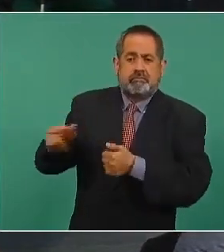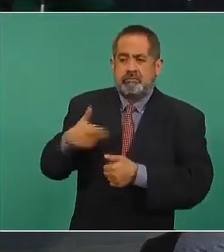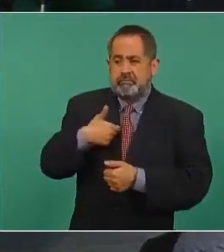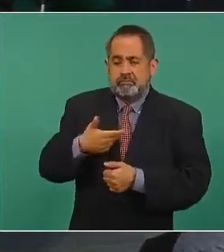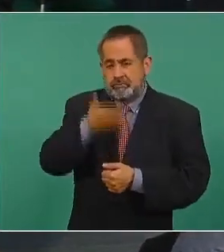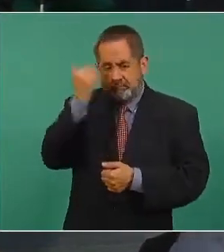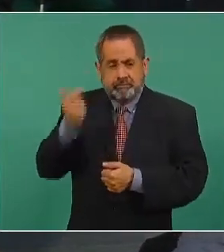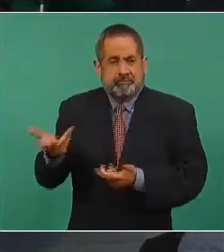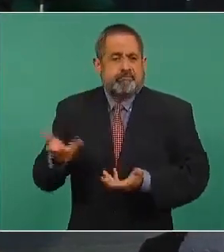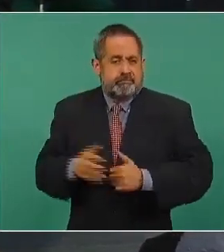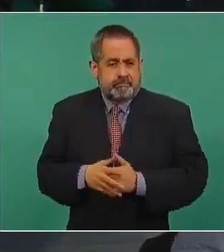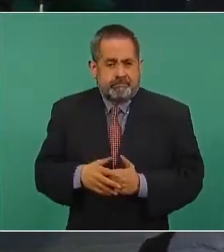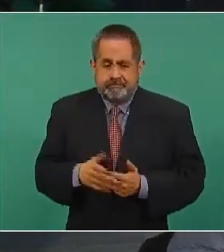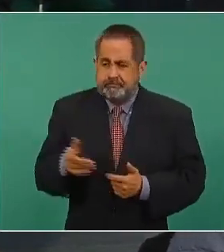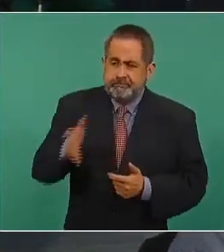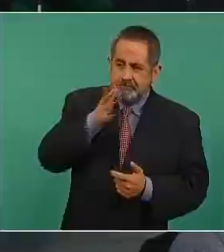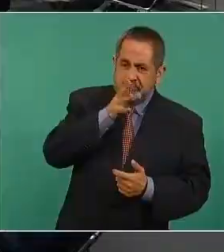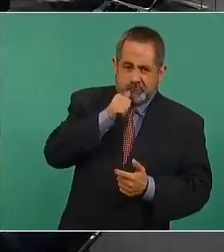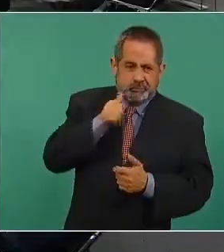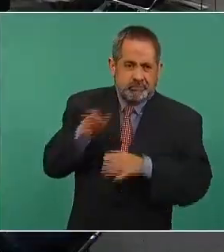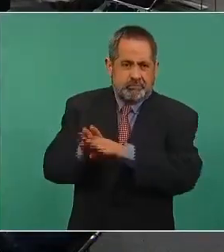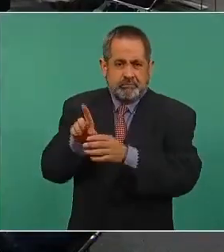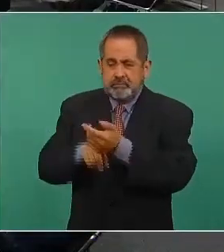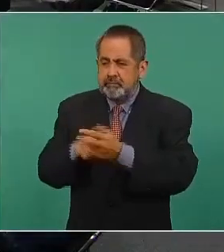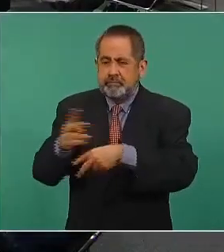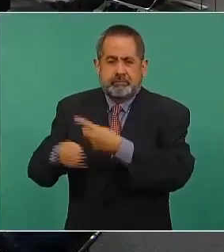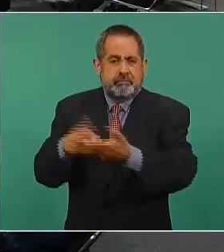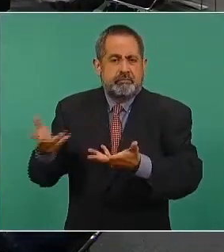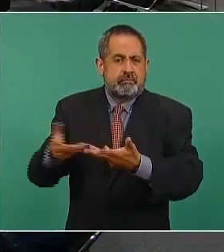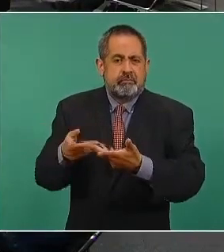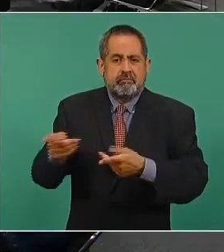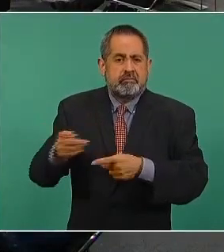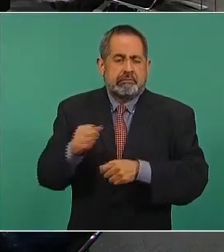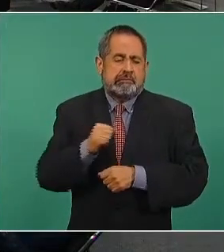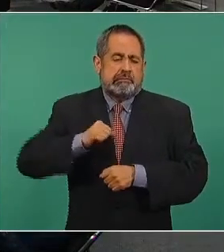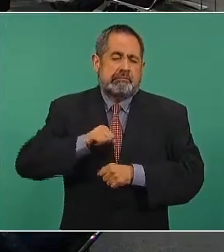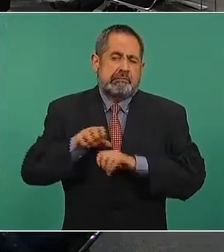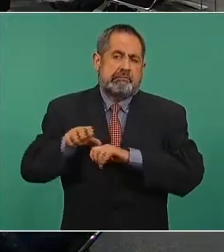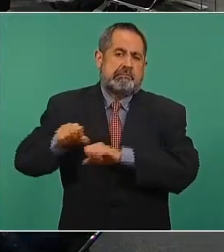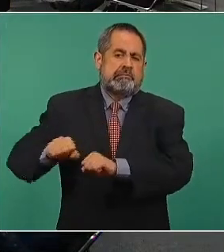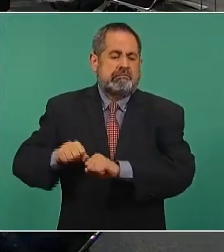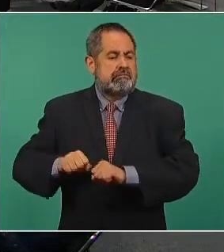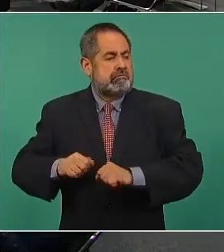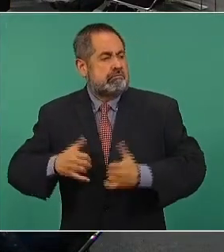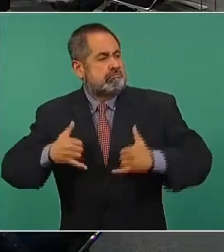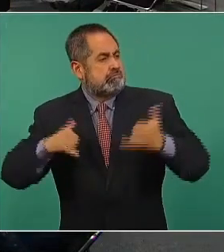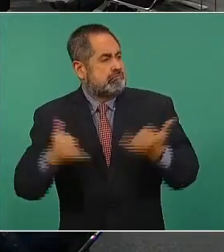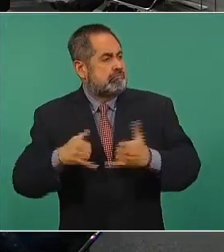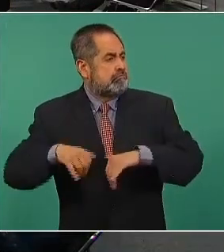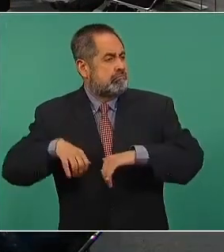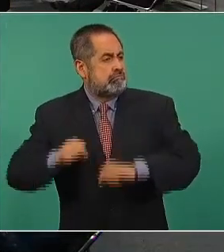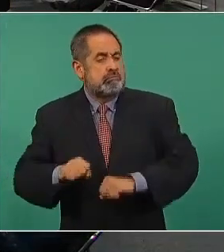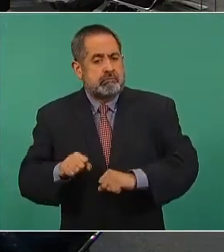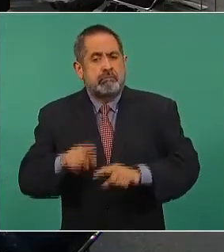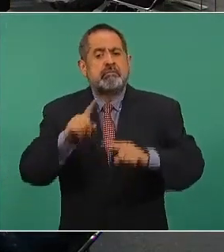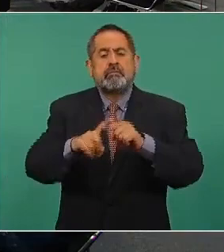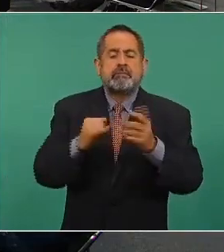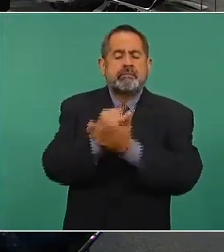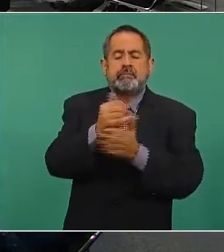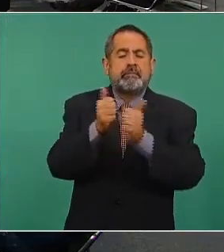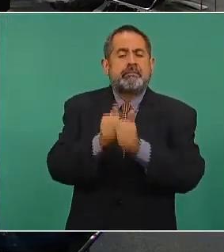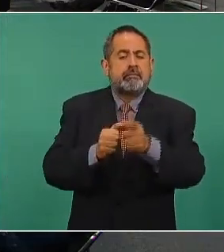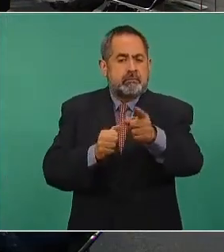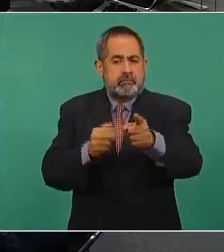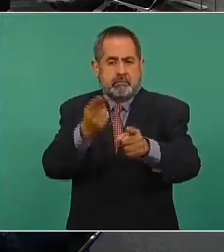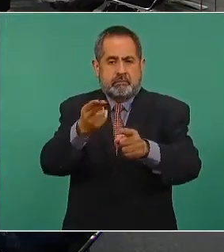que definitivamente pues no sabemos qué agarraderas tiene, pero el que decide si se queda o no es usted, porque